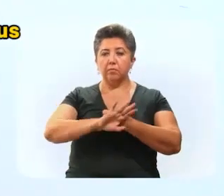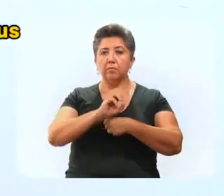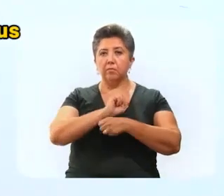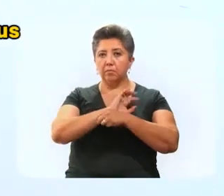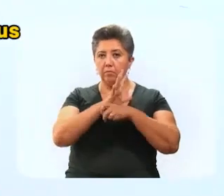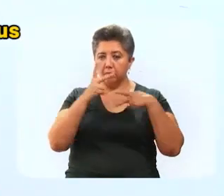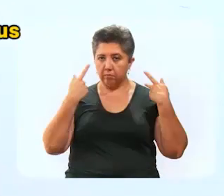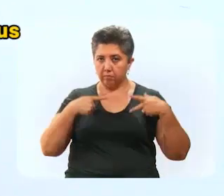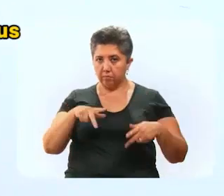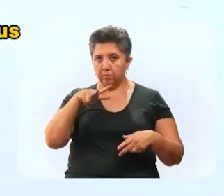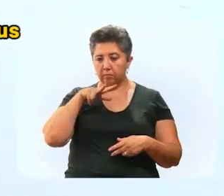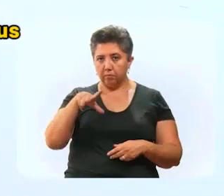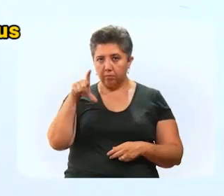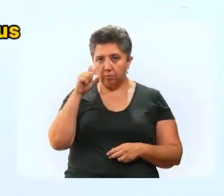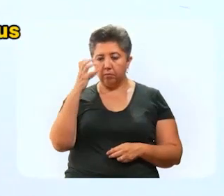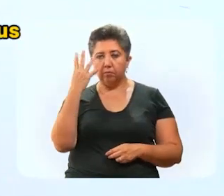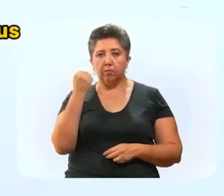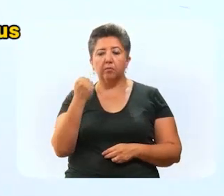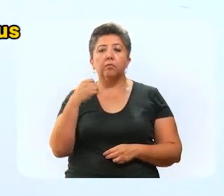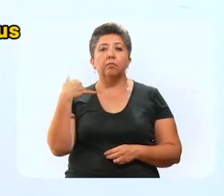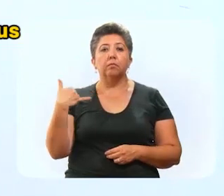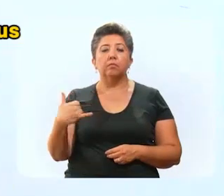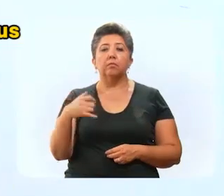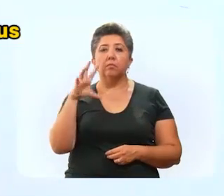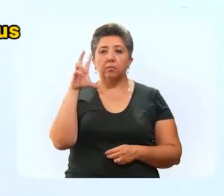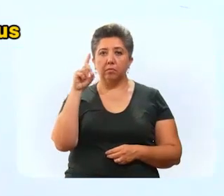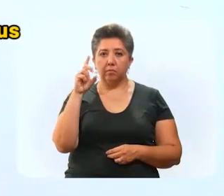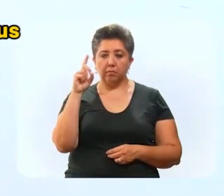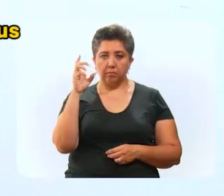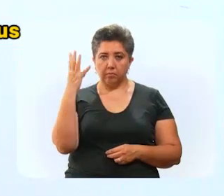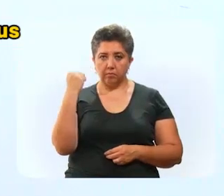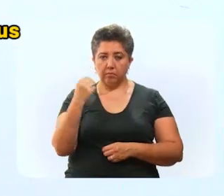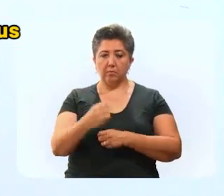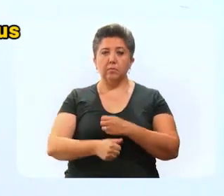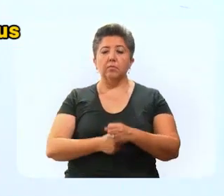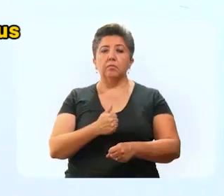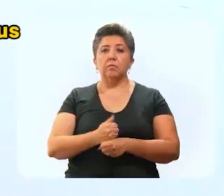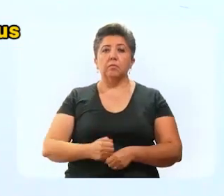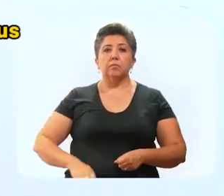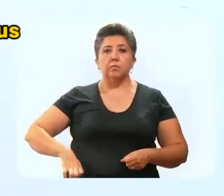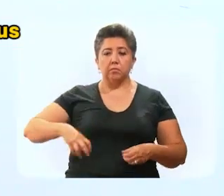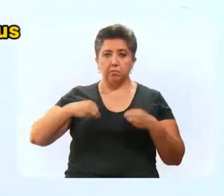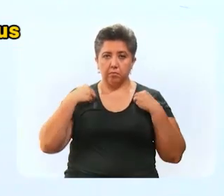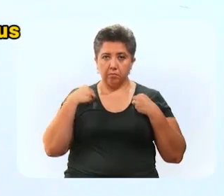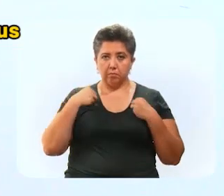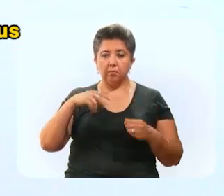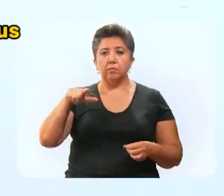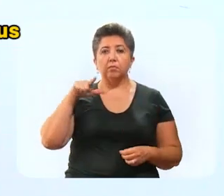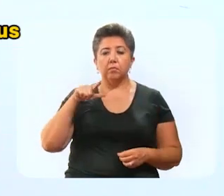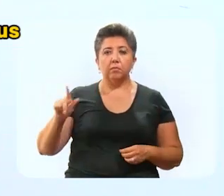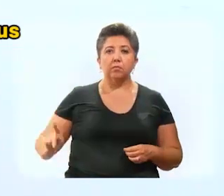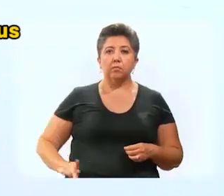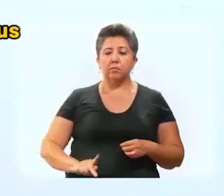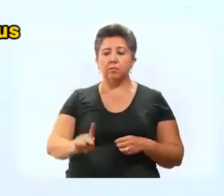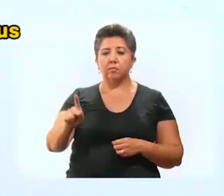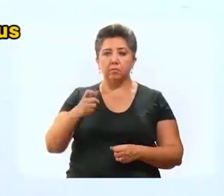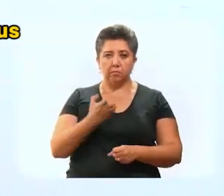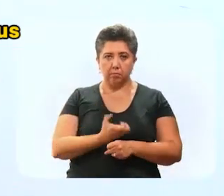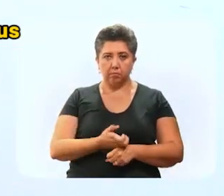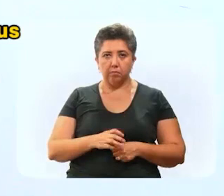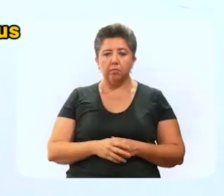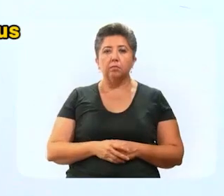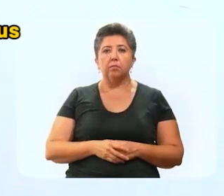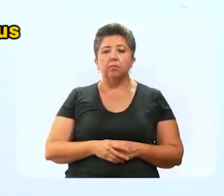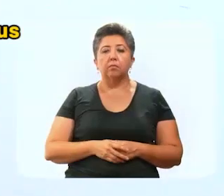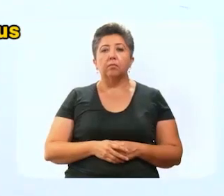coronavirus a personas de 18 a 29 y de 30 a 39 años de edad que viven en 17 municipios del interior